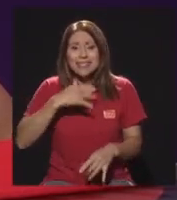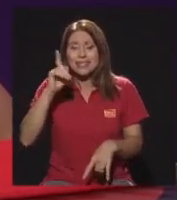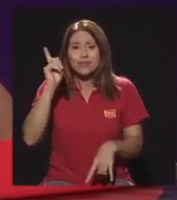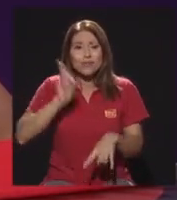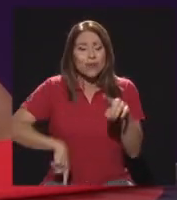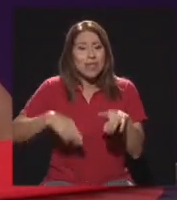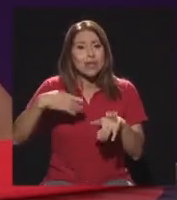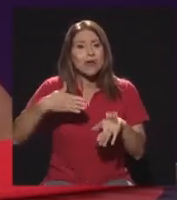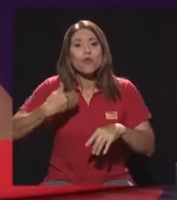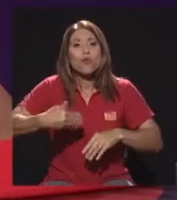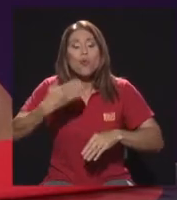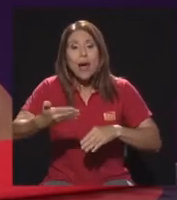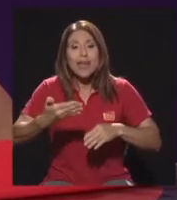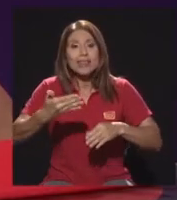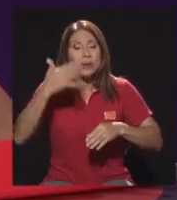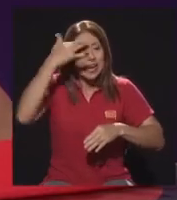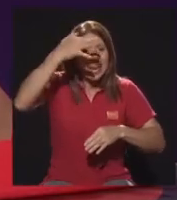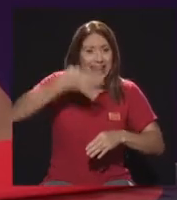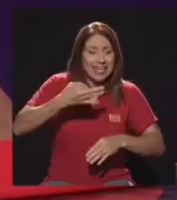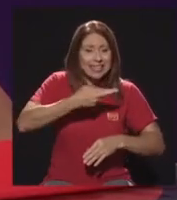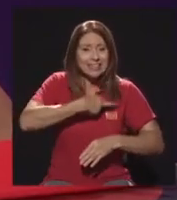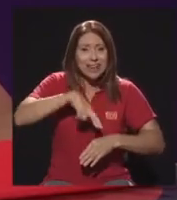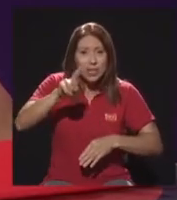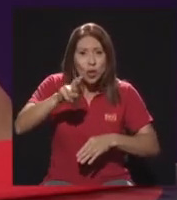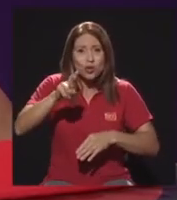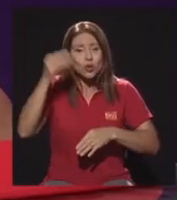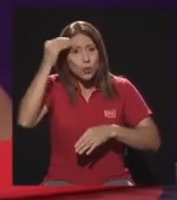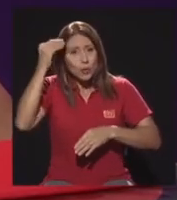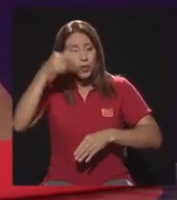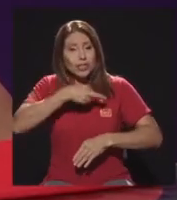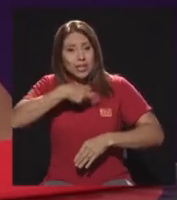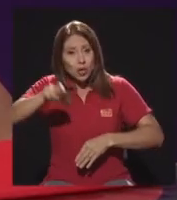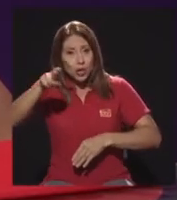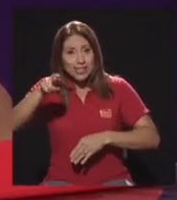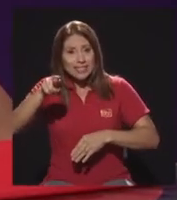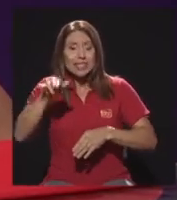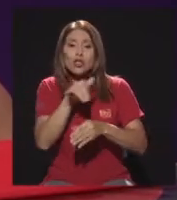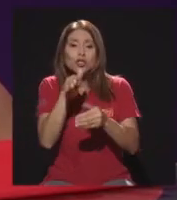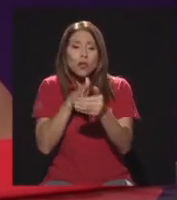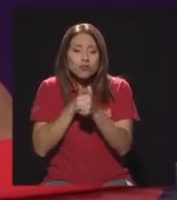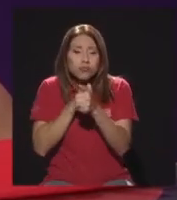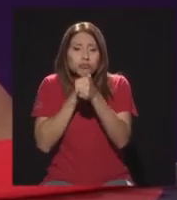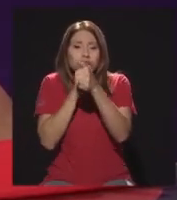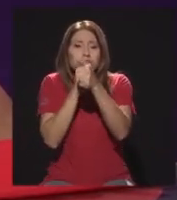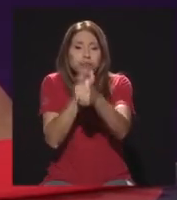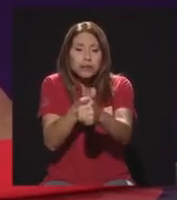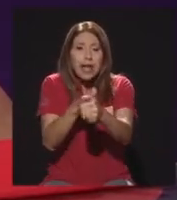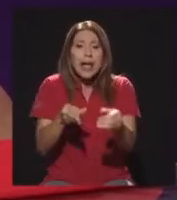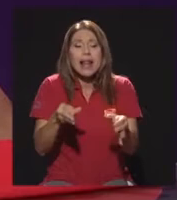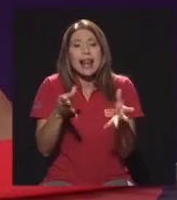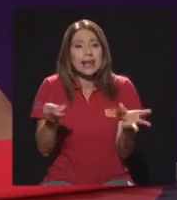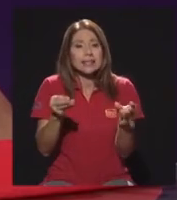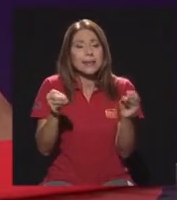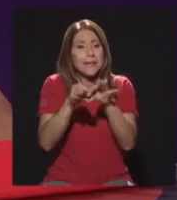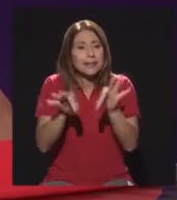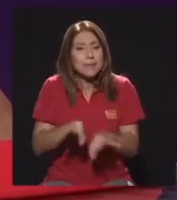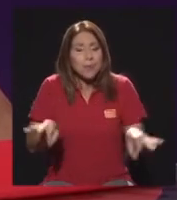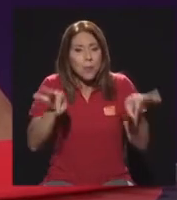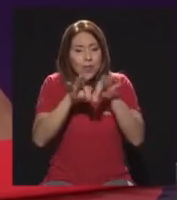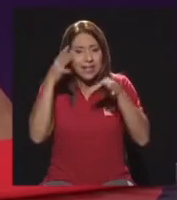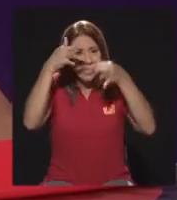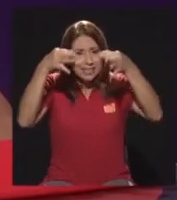dogmas y creencias religiosos se convierten en los recursos orientadores de las más relevantes decisiones de quienes ostentan